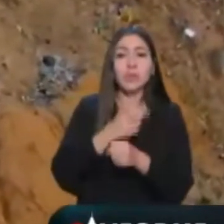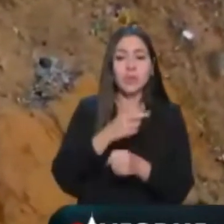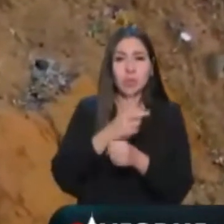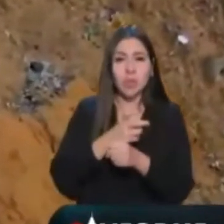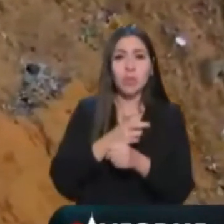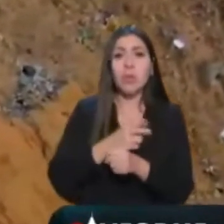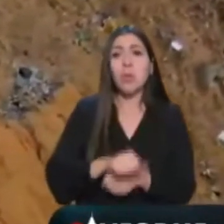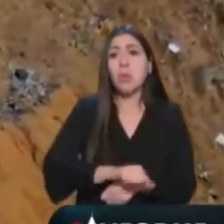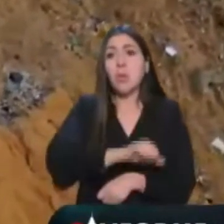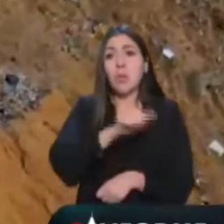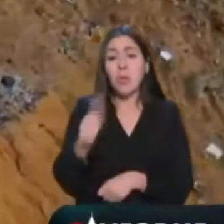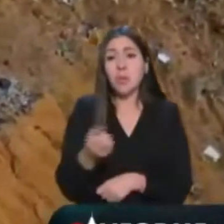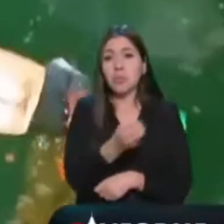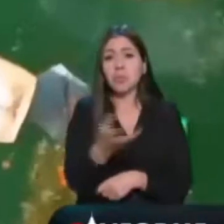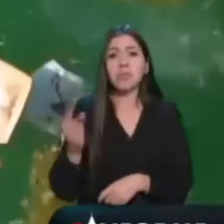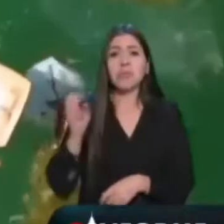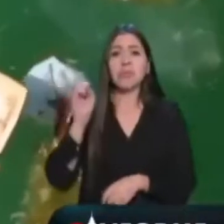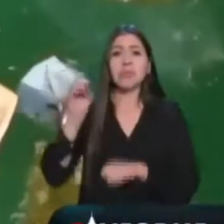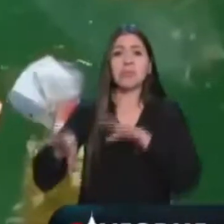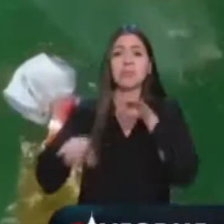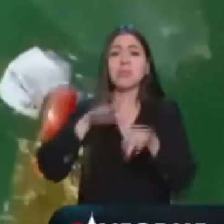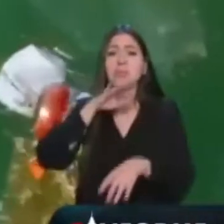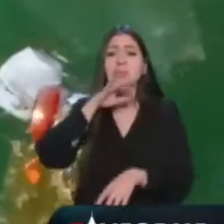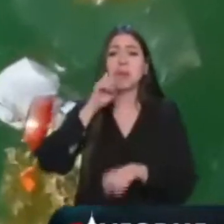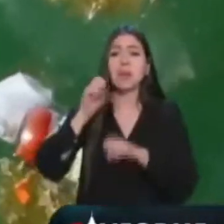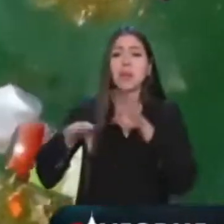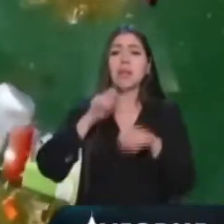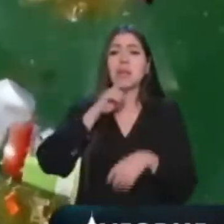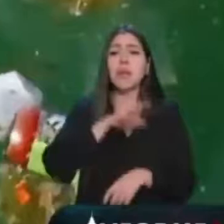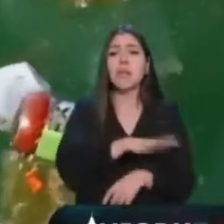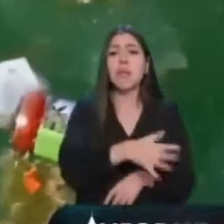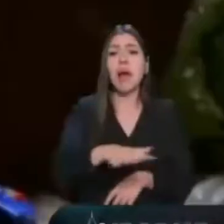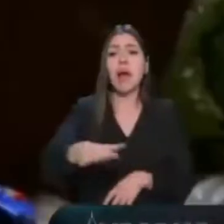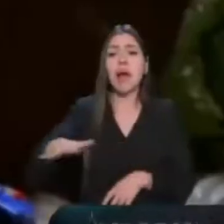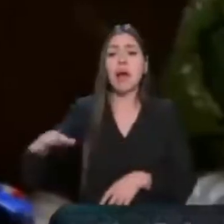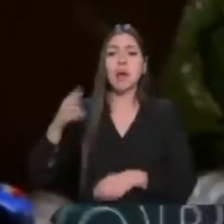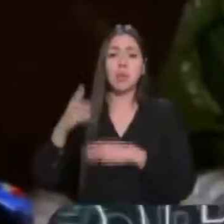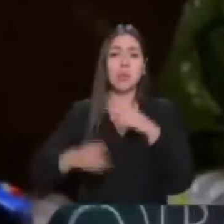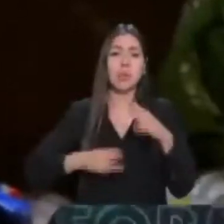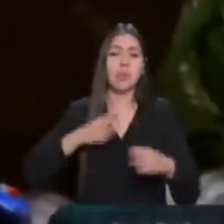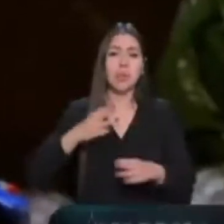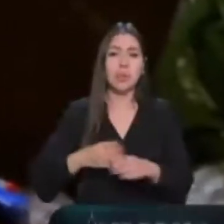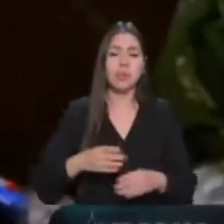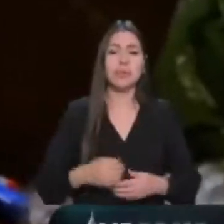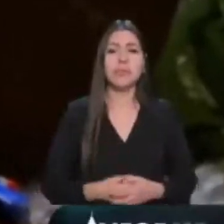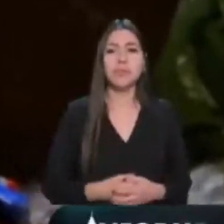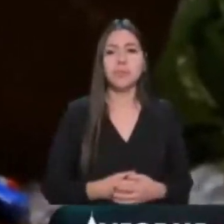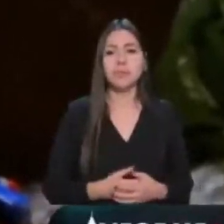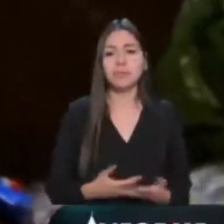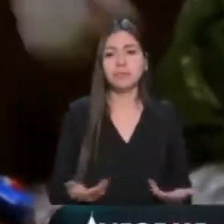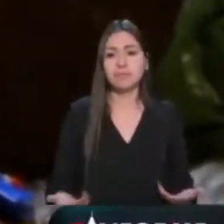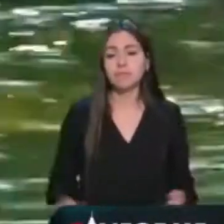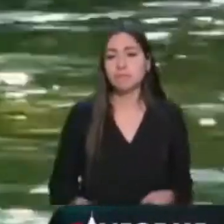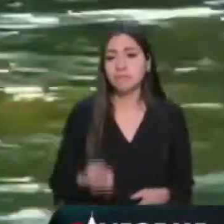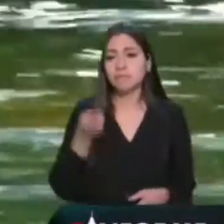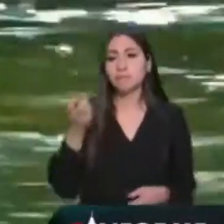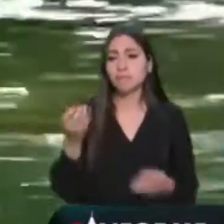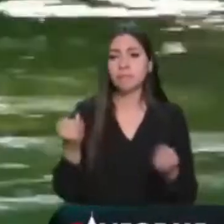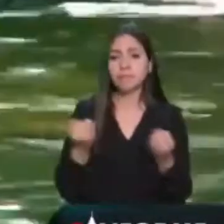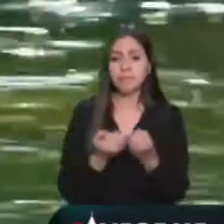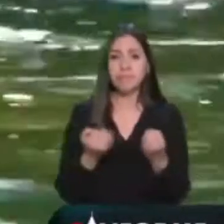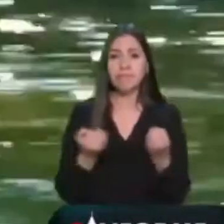en vertederos, en basureros y en los mares del mundo. Esa es también la transferencia